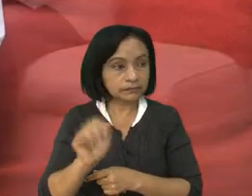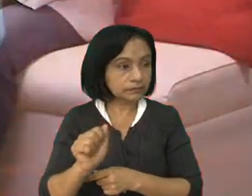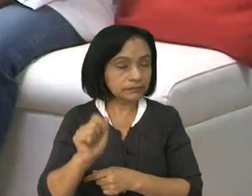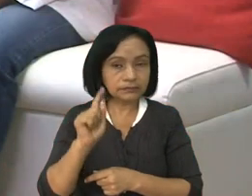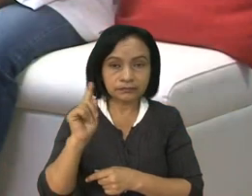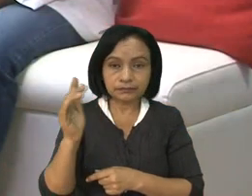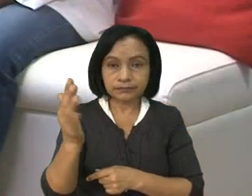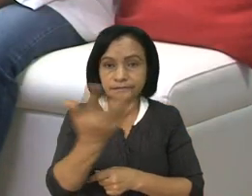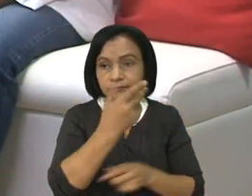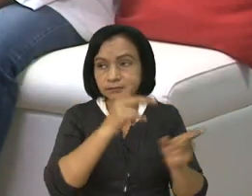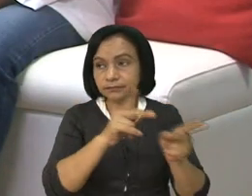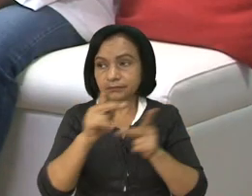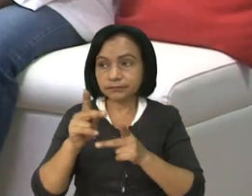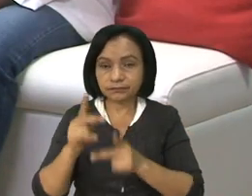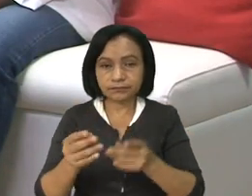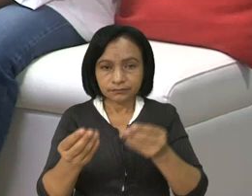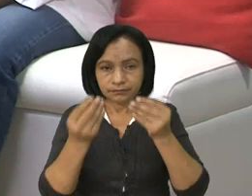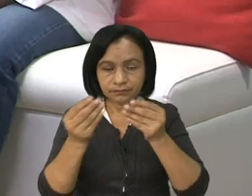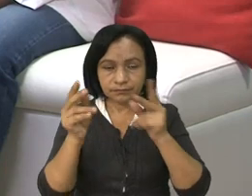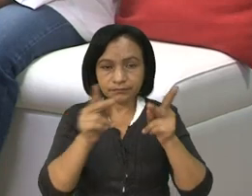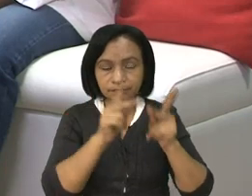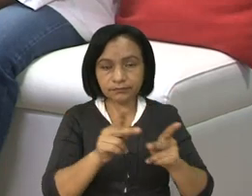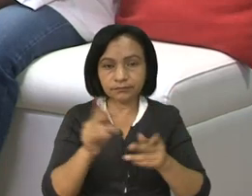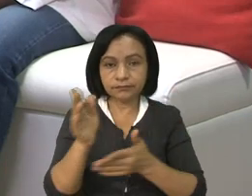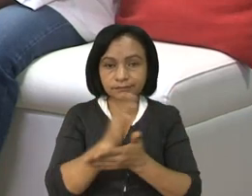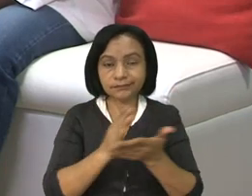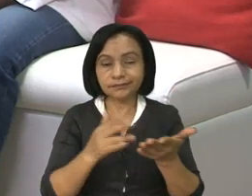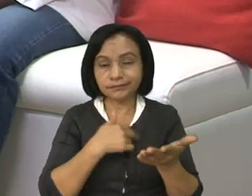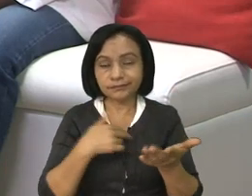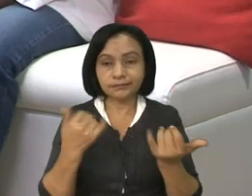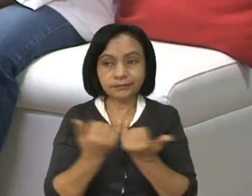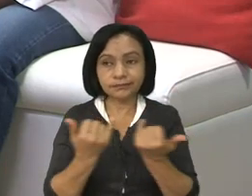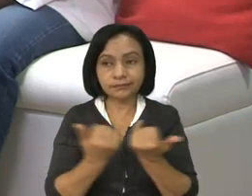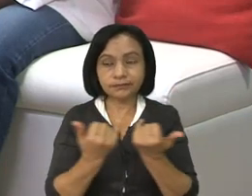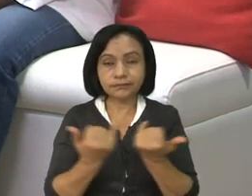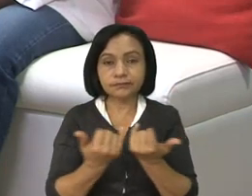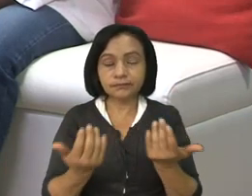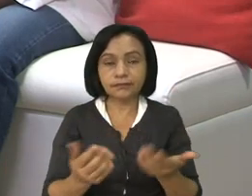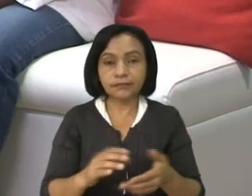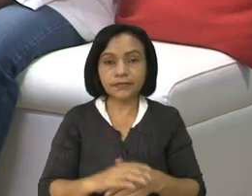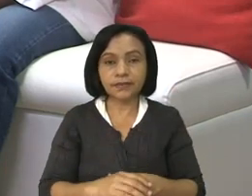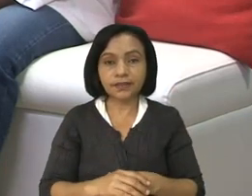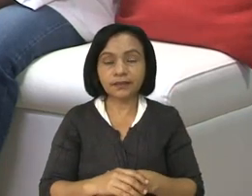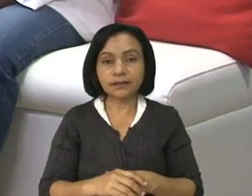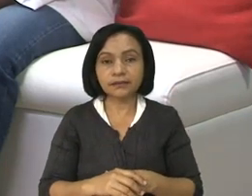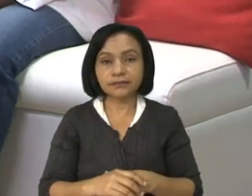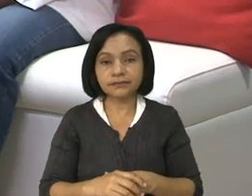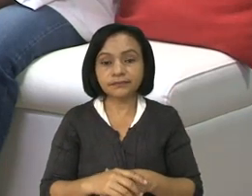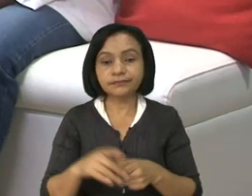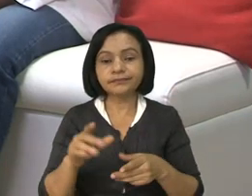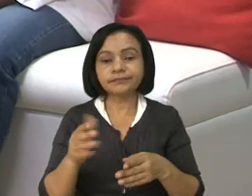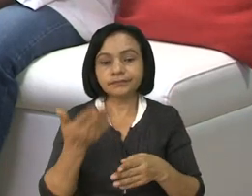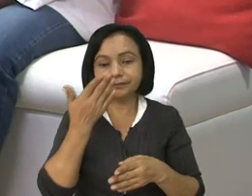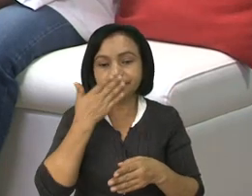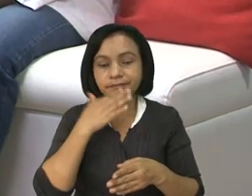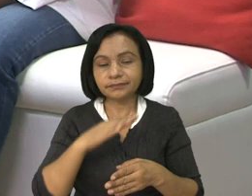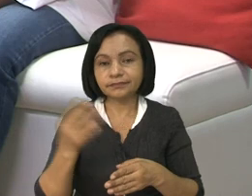todo el mundo, doctor? ¿Sí? Muchas personas lo hacen. Muchas personas no lo hacen. Correcto. Y es una de las